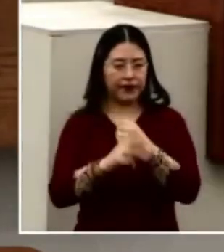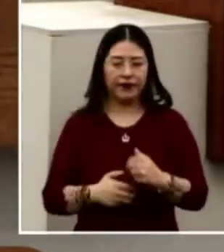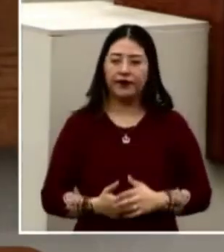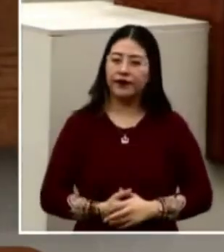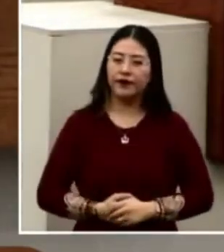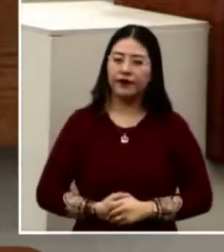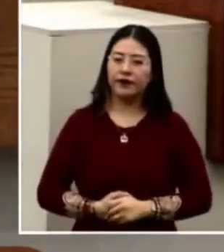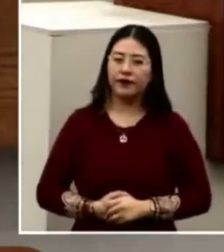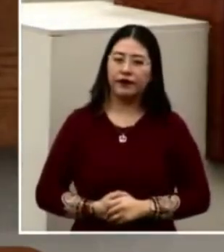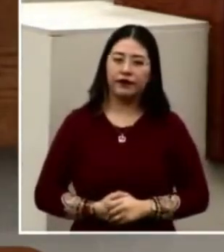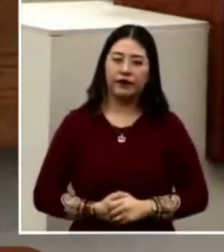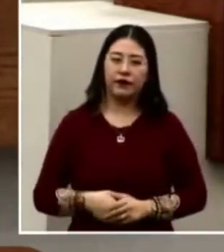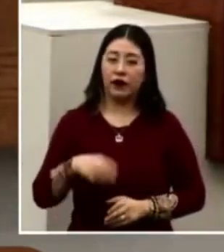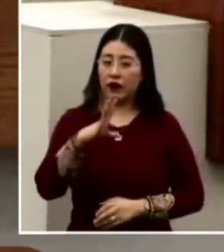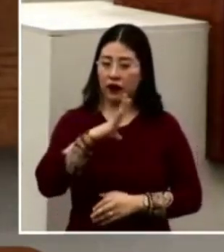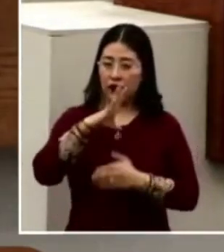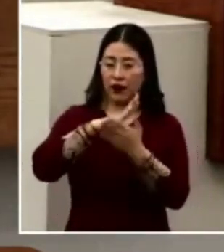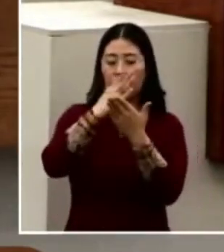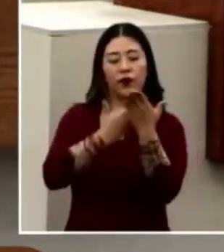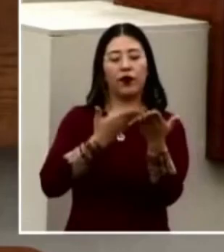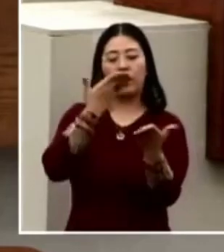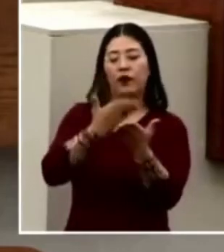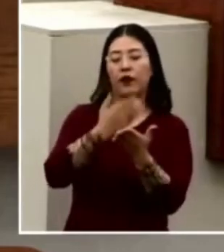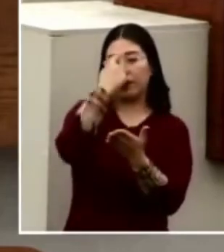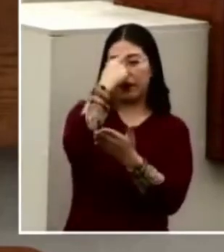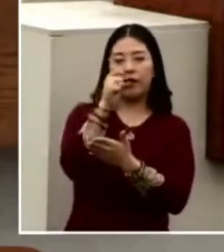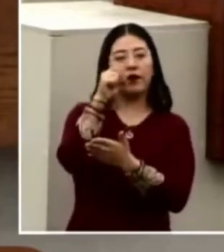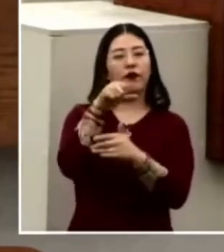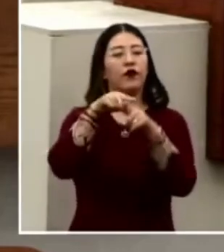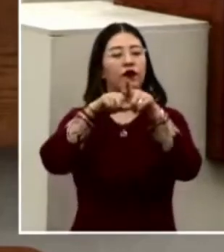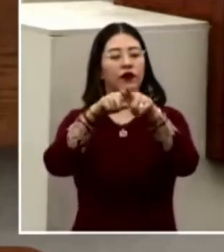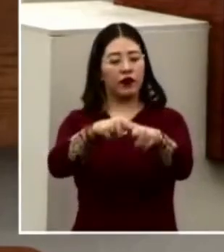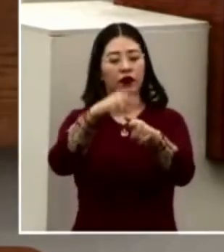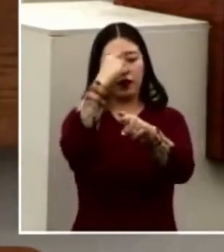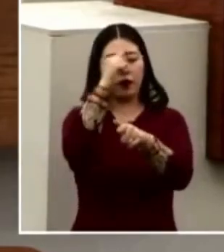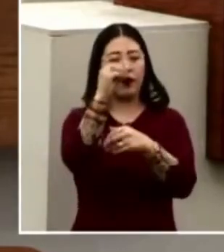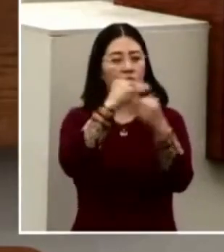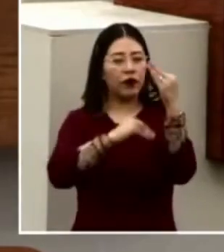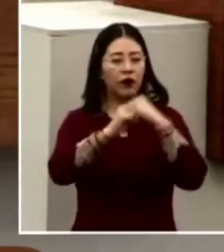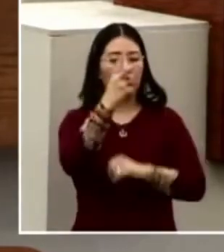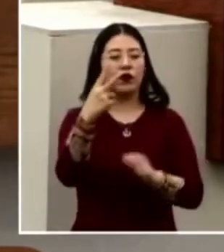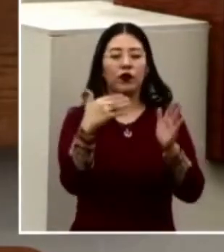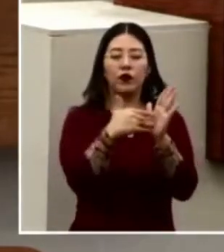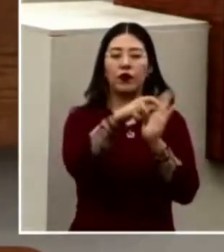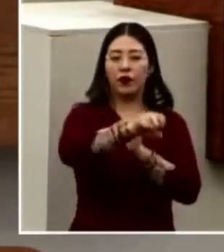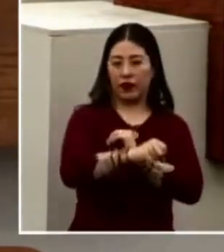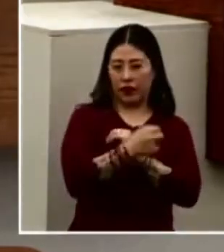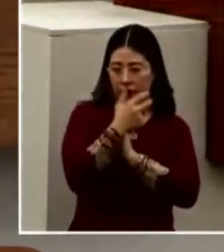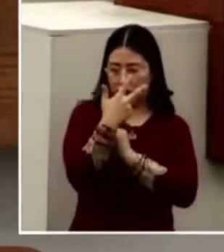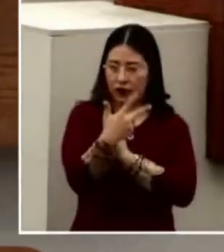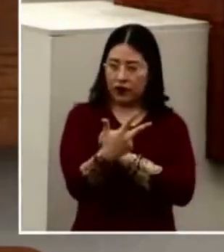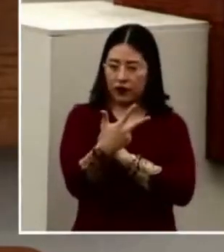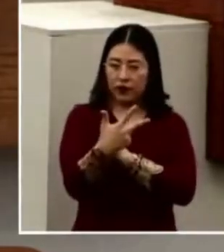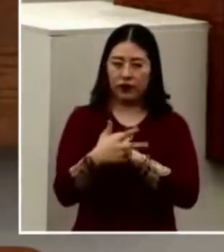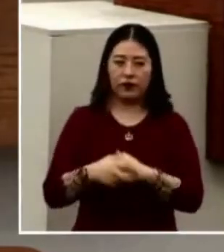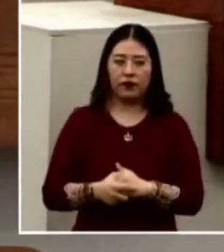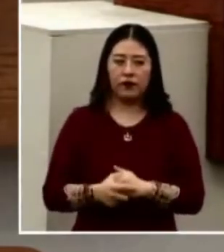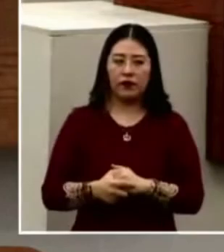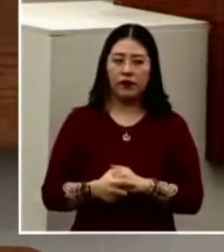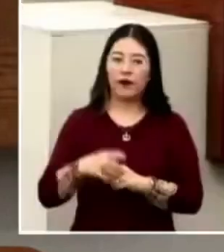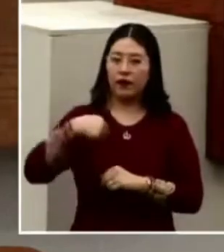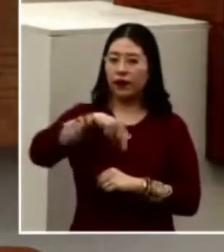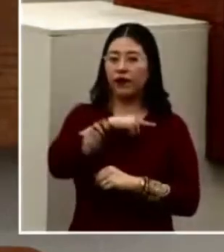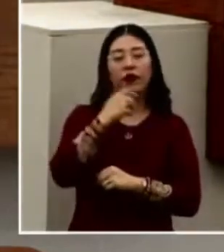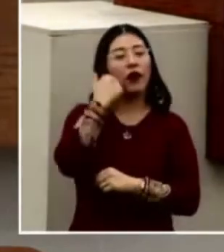Y se proponía que en la vigencia, como les digo, pasar al 2028. y nosotros creemos que